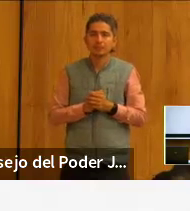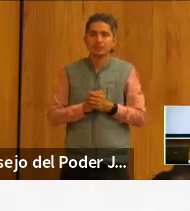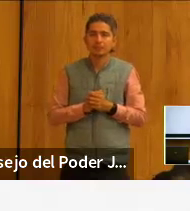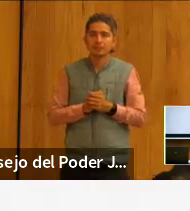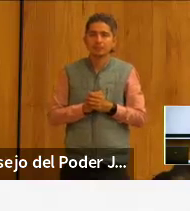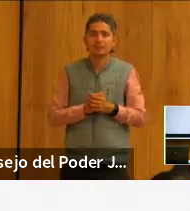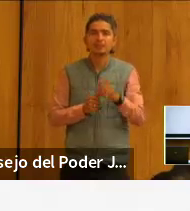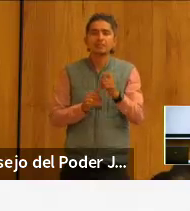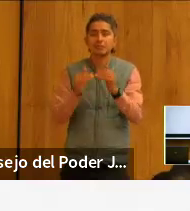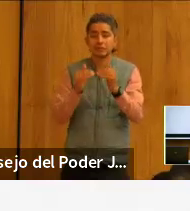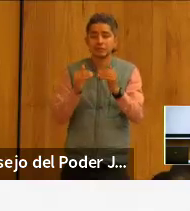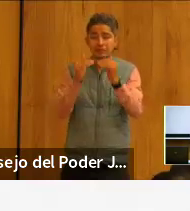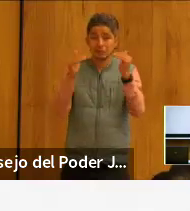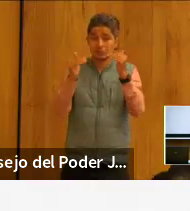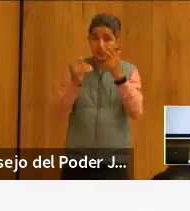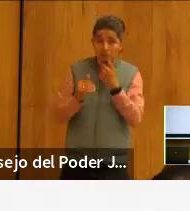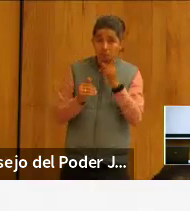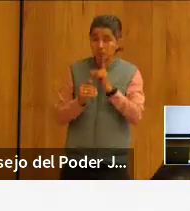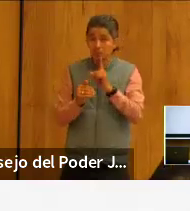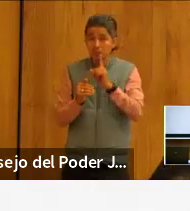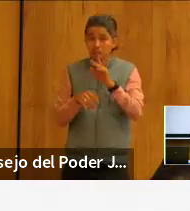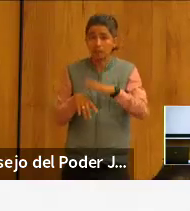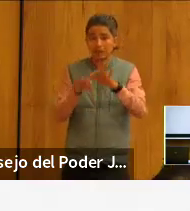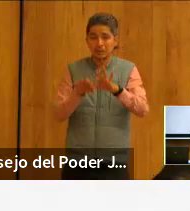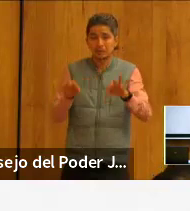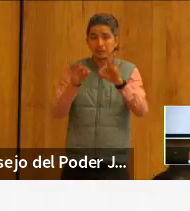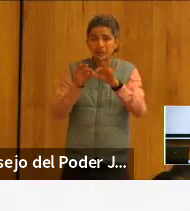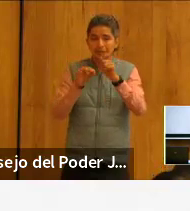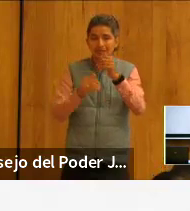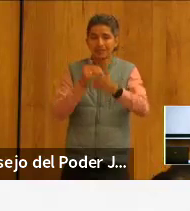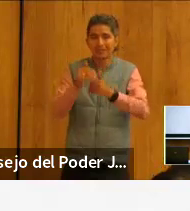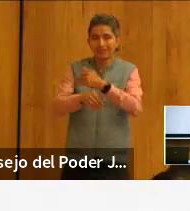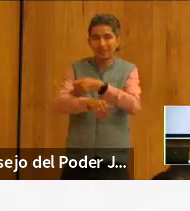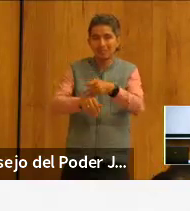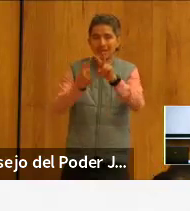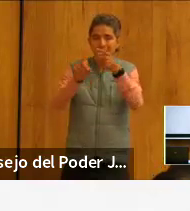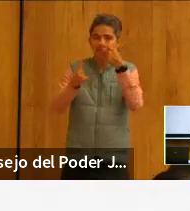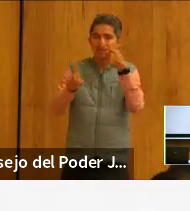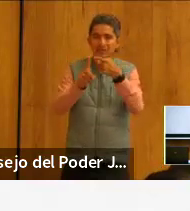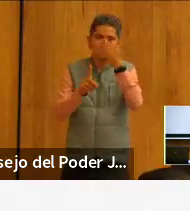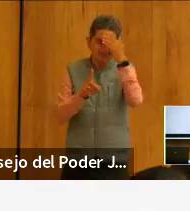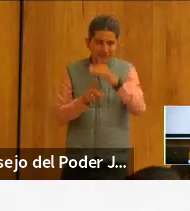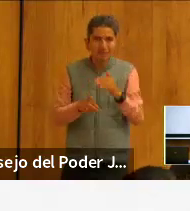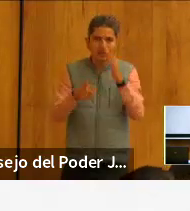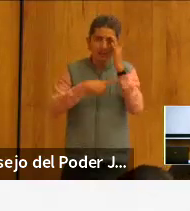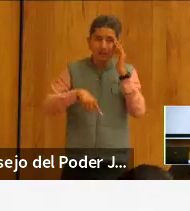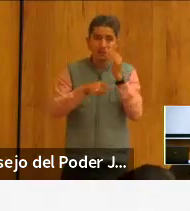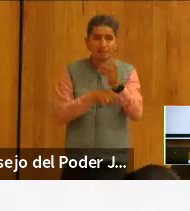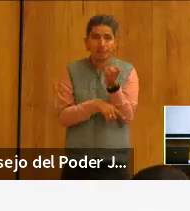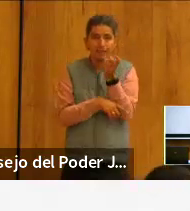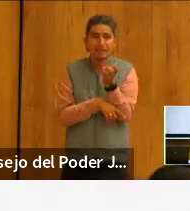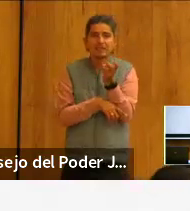La perspectiva de género como principio rector de los procedimientos familiares, sabemos que este principio